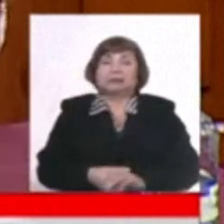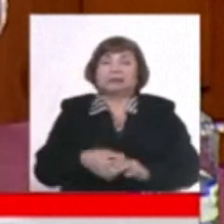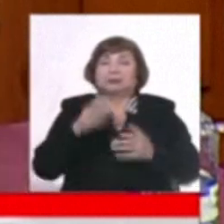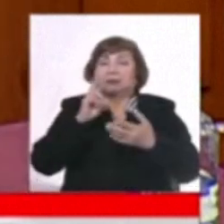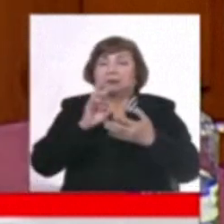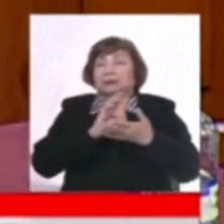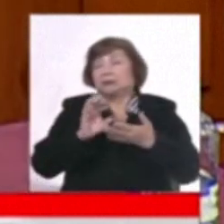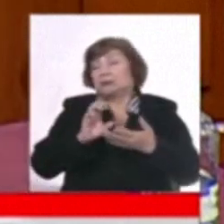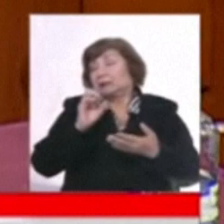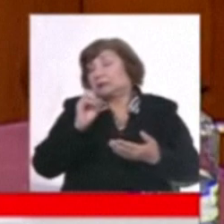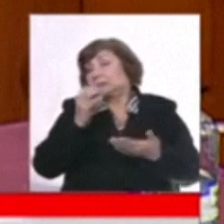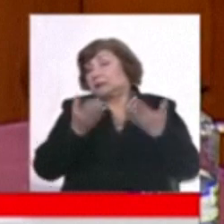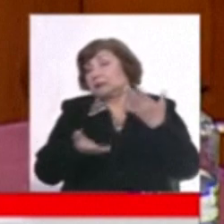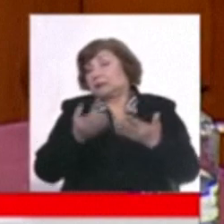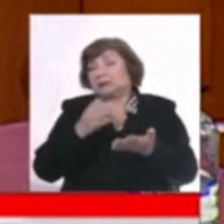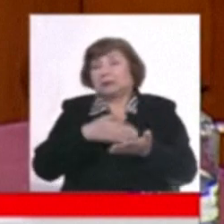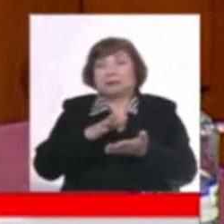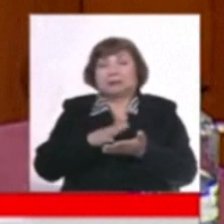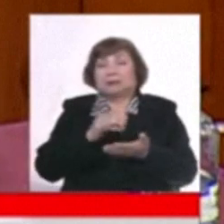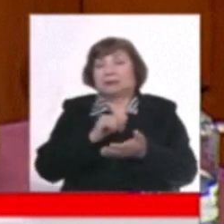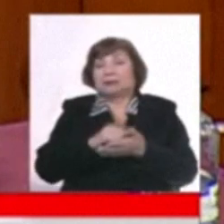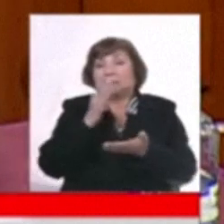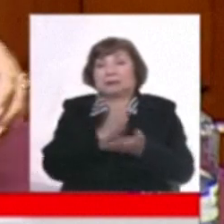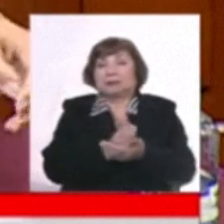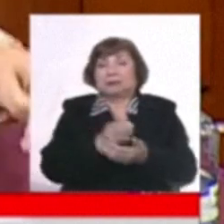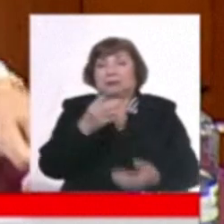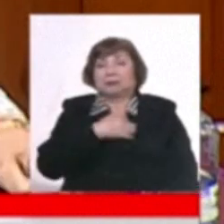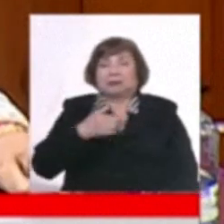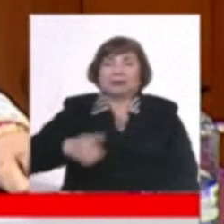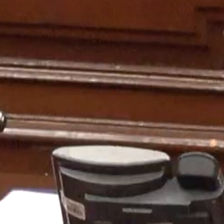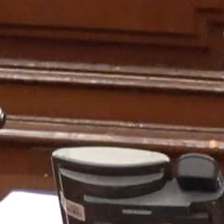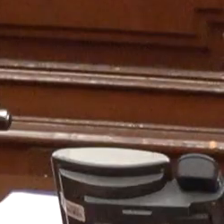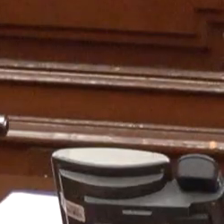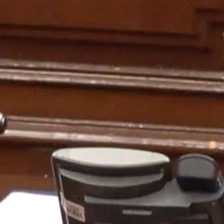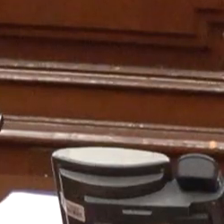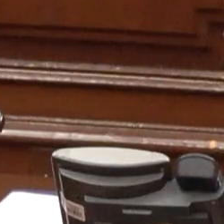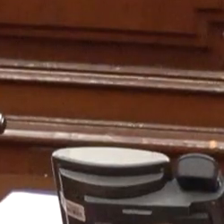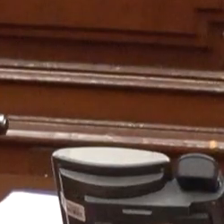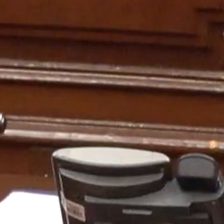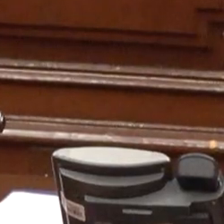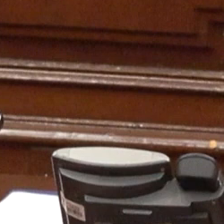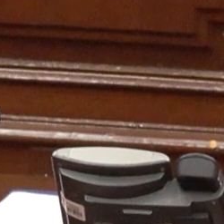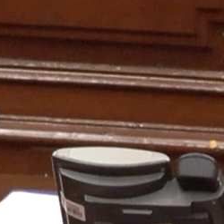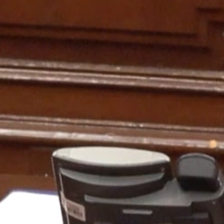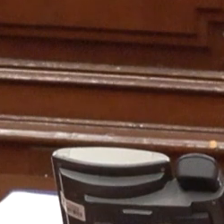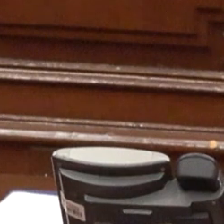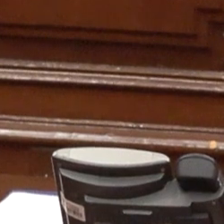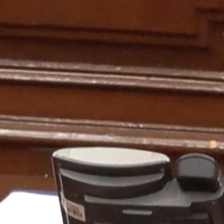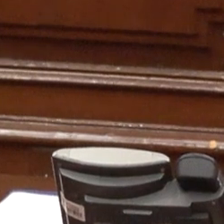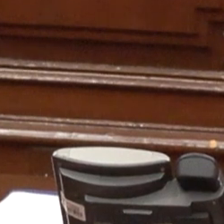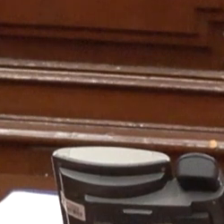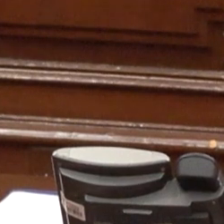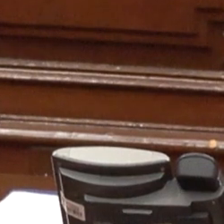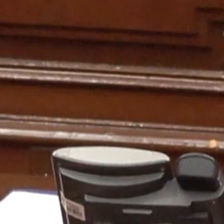Pedro Castillo debe afrontar este miércoles un nuevo pedido de destitución en el parlamento Williams es un general retirado del ejército